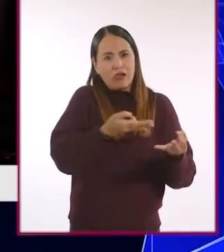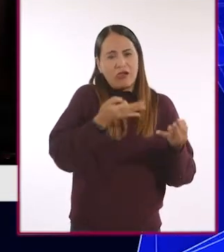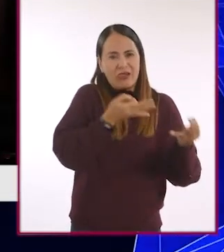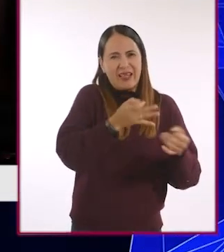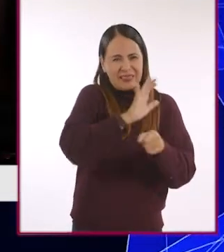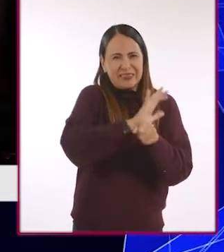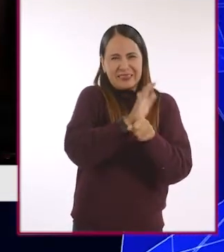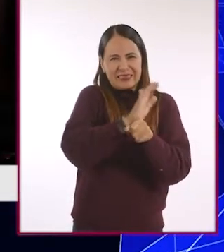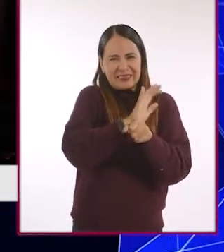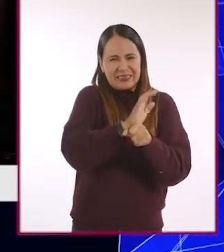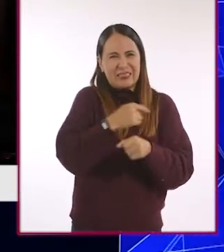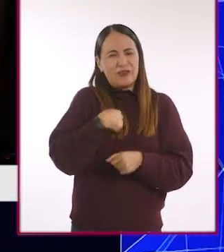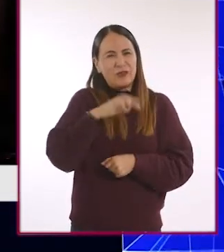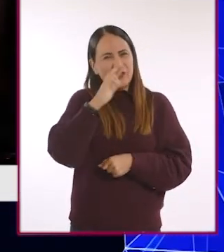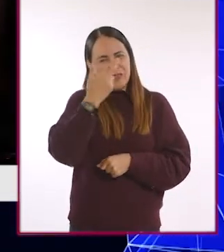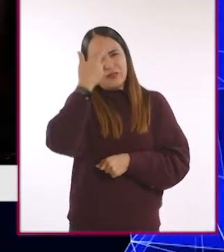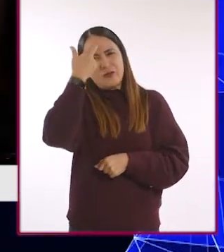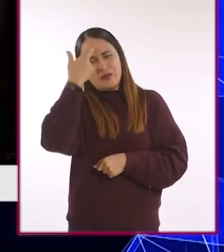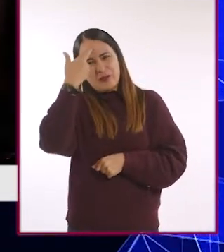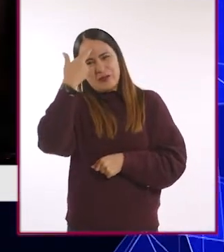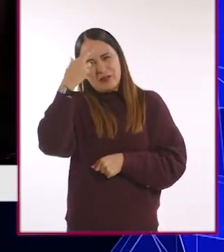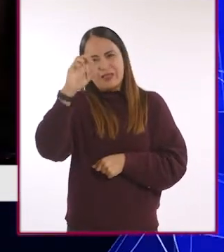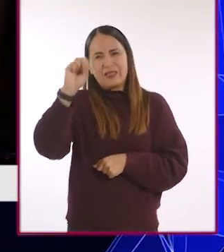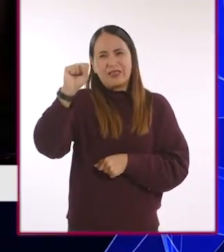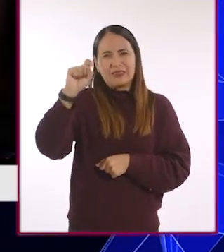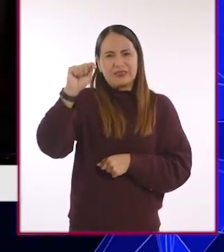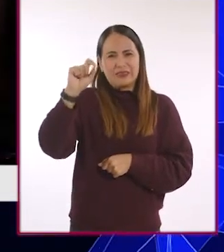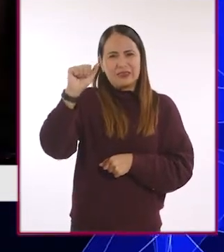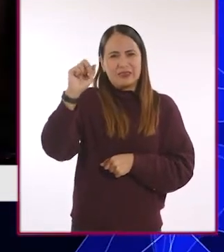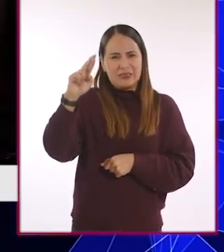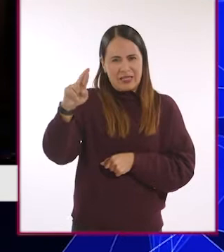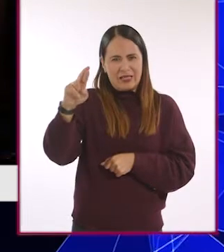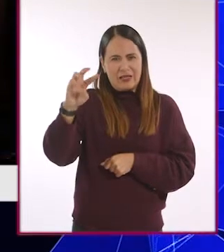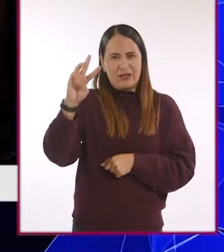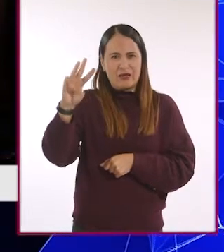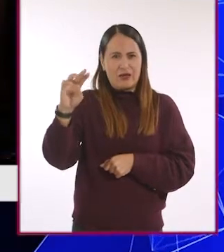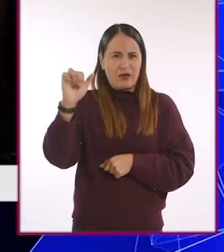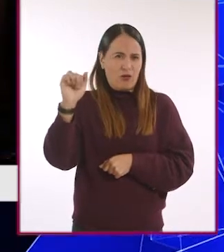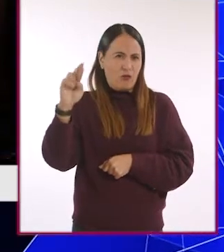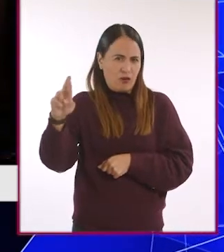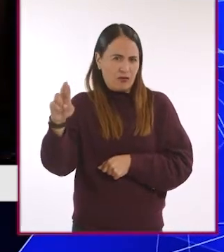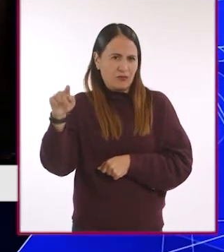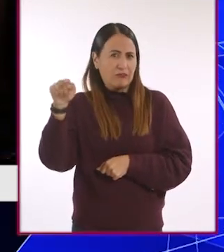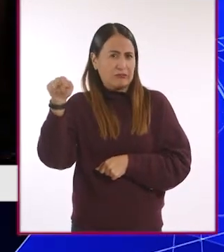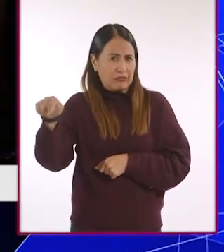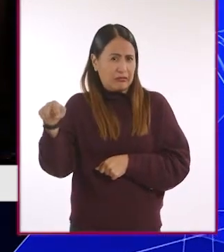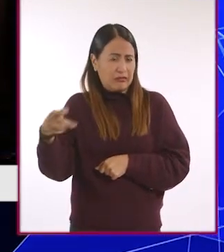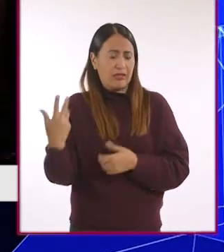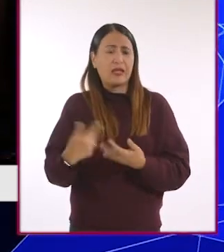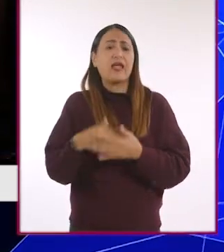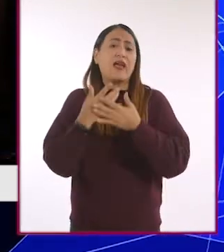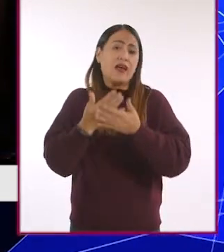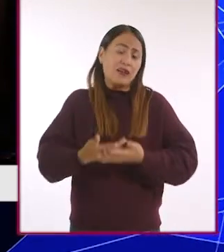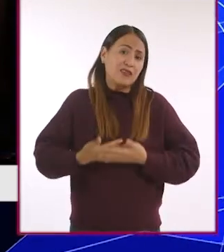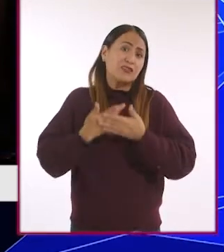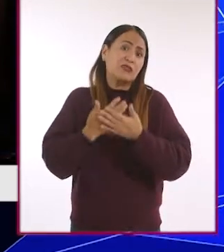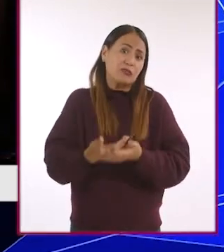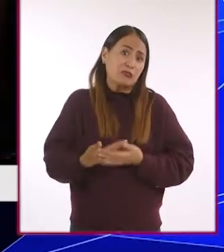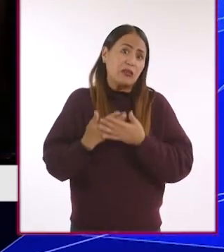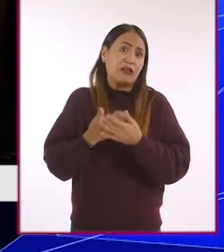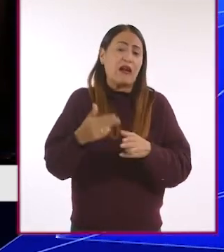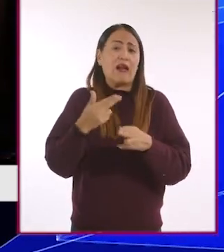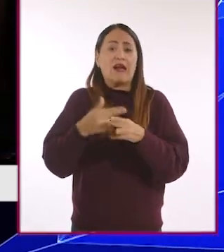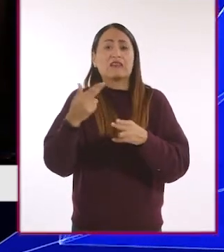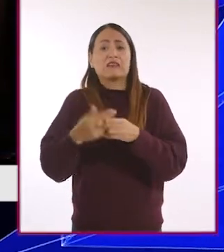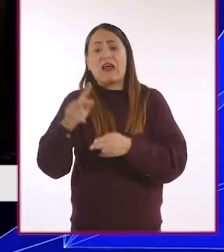desde pequeño viendo Star Wars en la televisión, ¿no? En esas épocas, pues no... Tenías que esperar a que salieran en los canales,